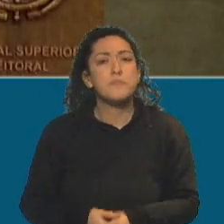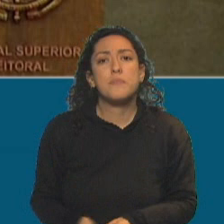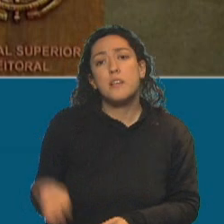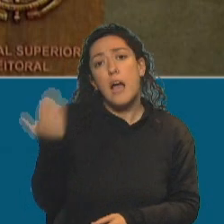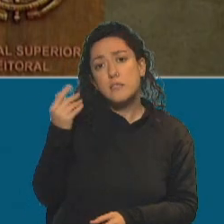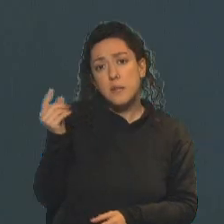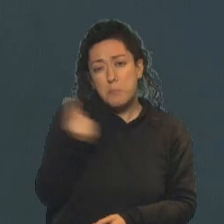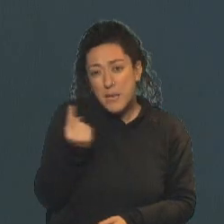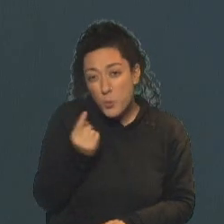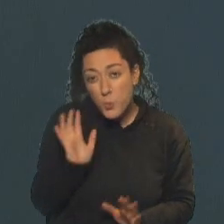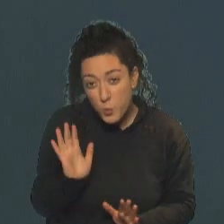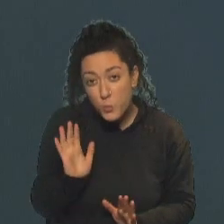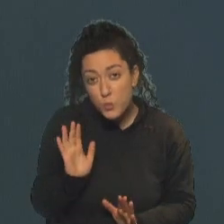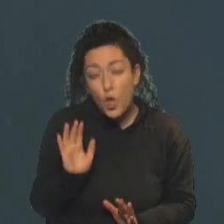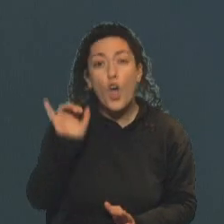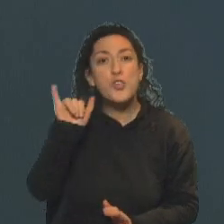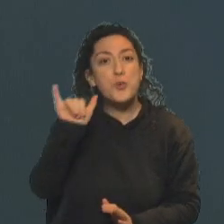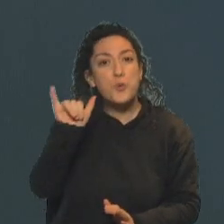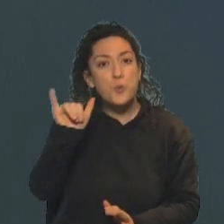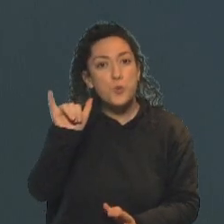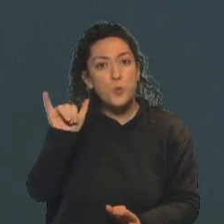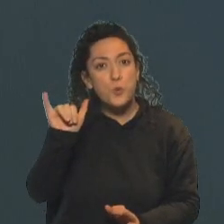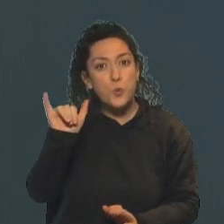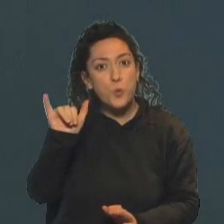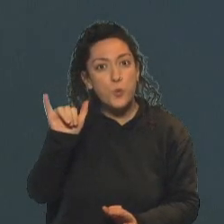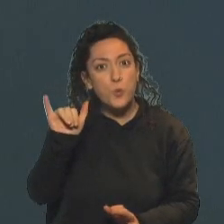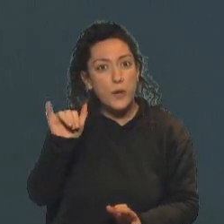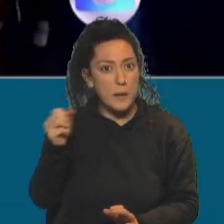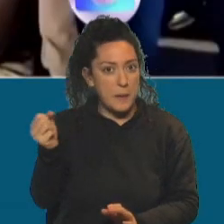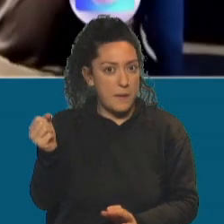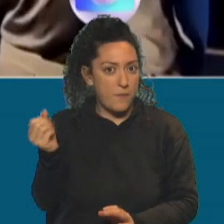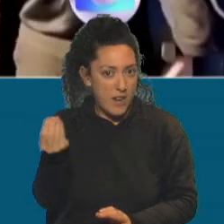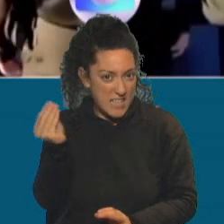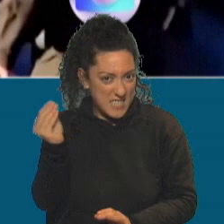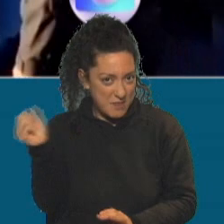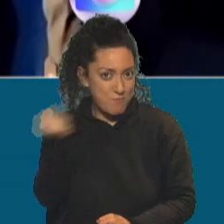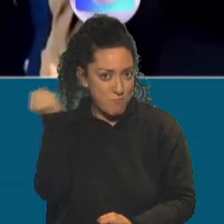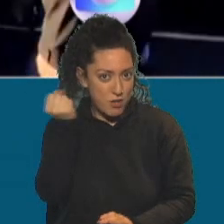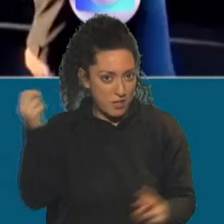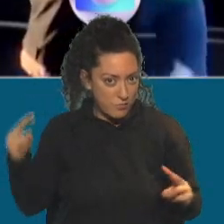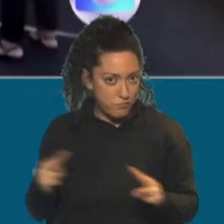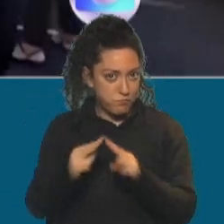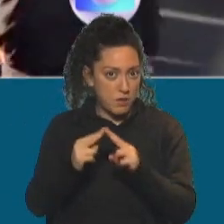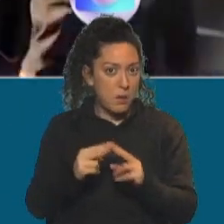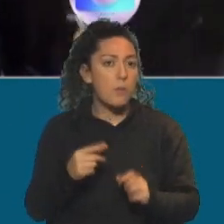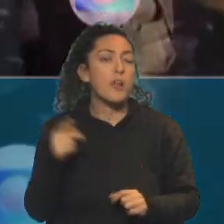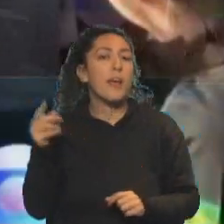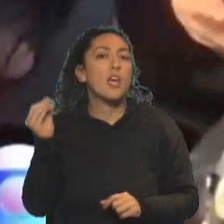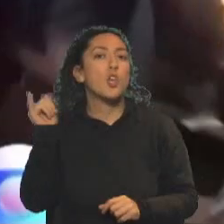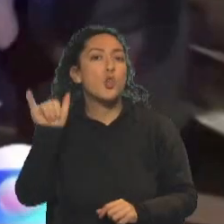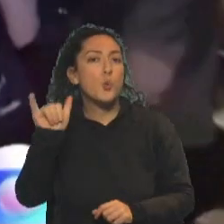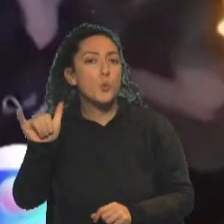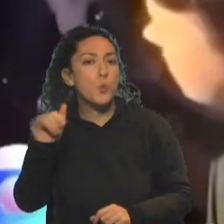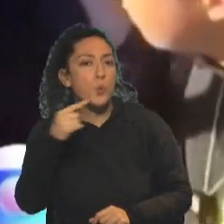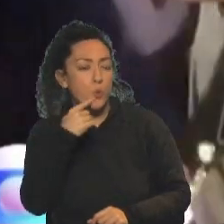minutos se encontró con un youtubers sí que estaba cuestionando la evolucionario